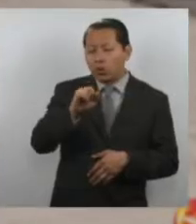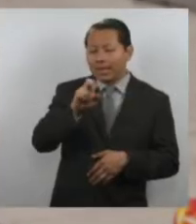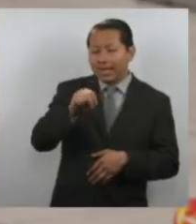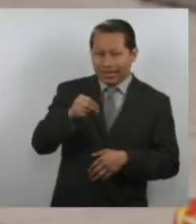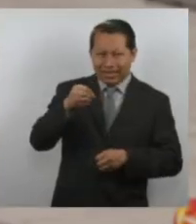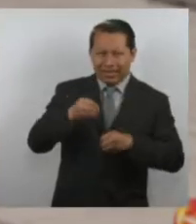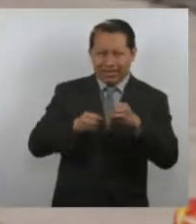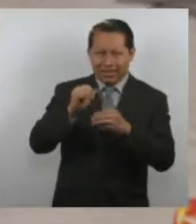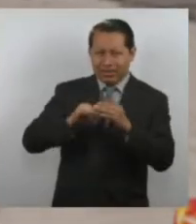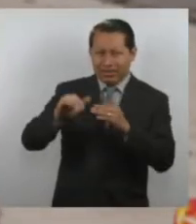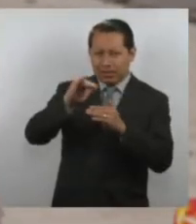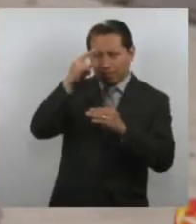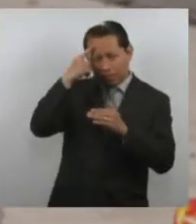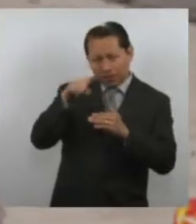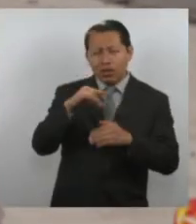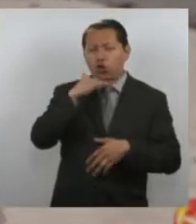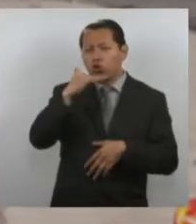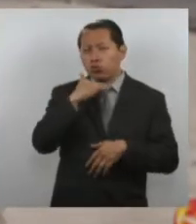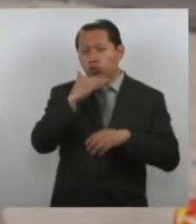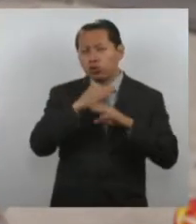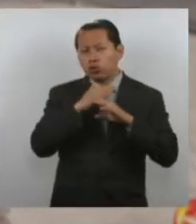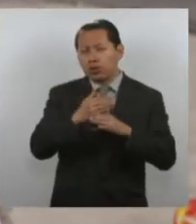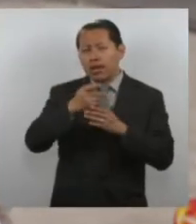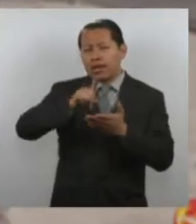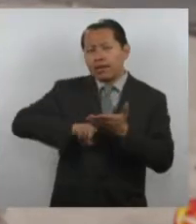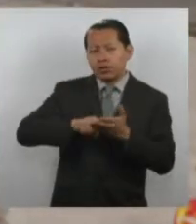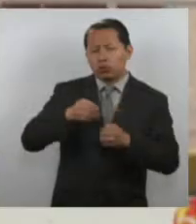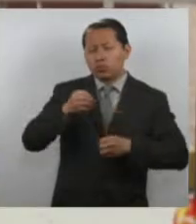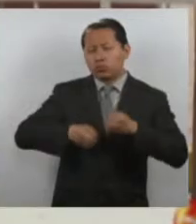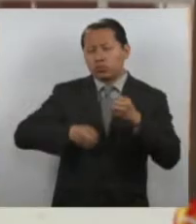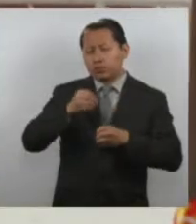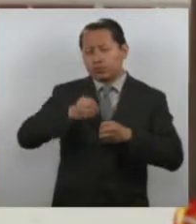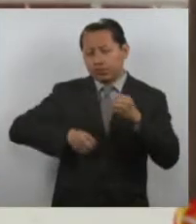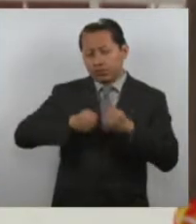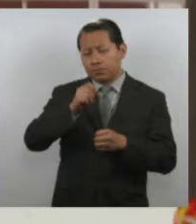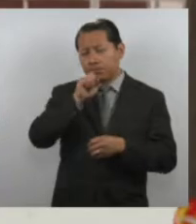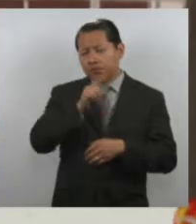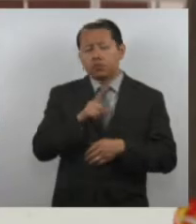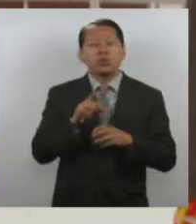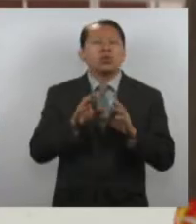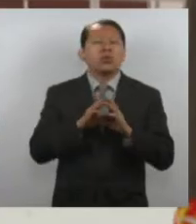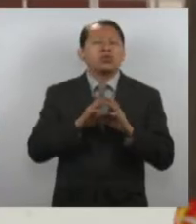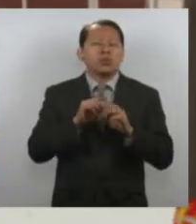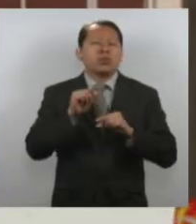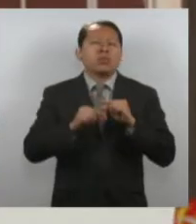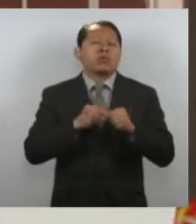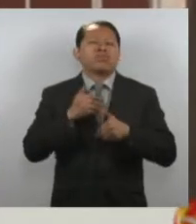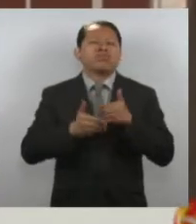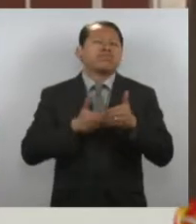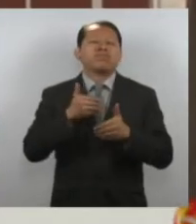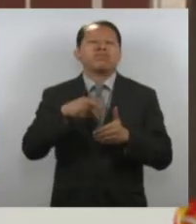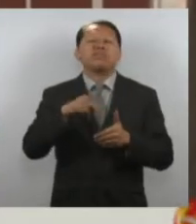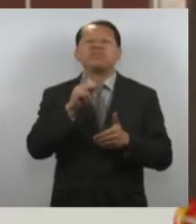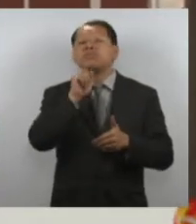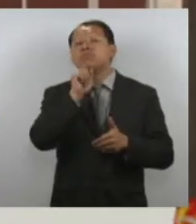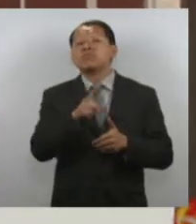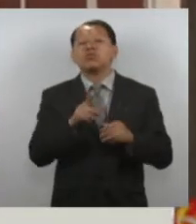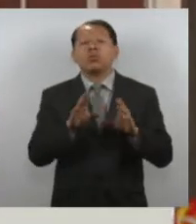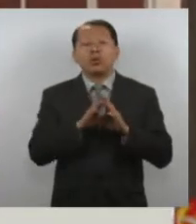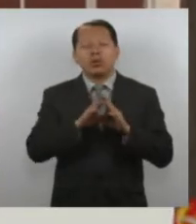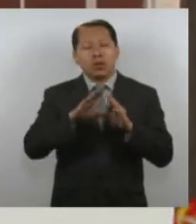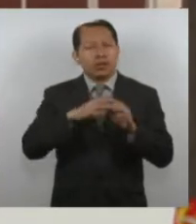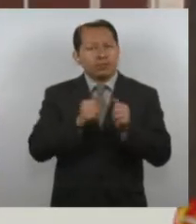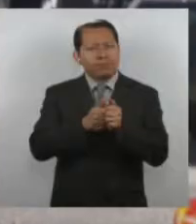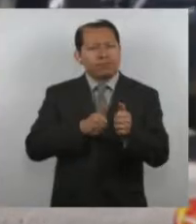de la Nación para combatir la corrupción dentro del Poder Judicial, que pues ahí van, ¿sí? Pero tenemos también el